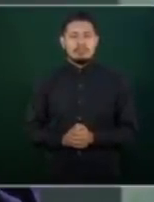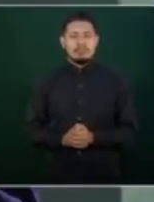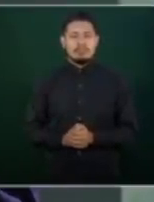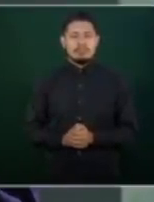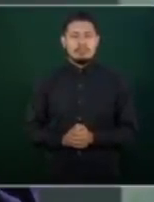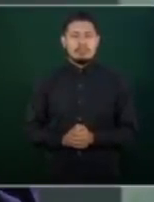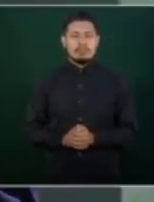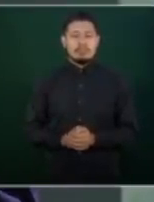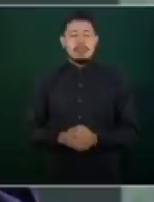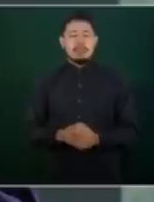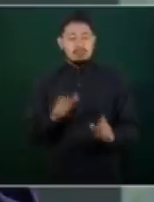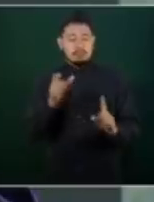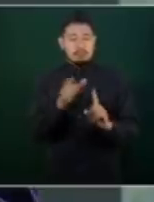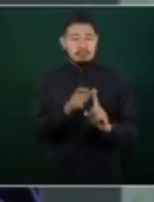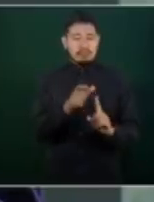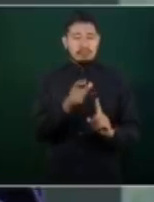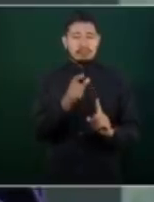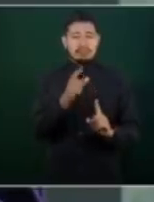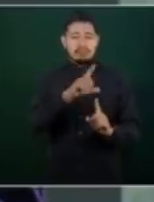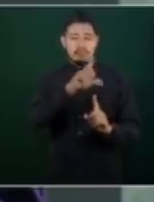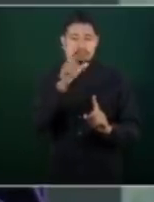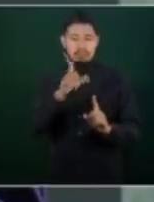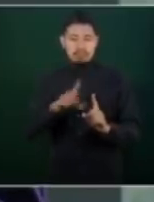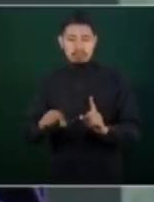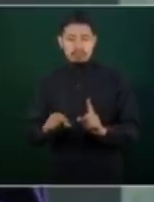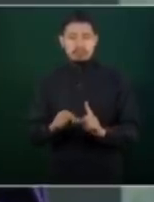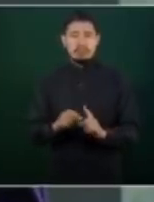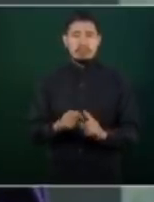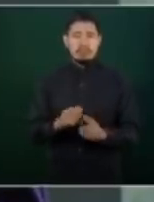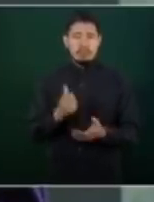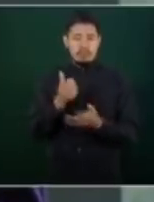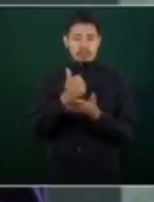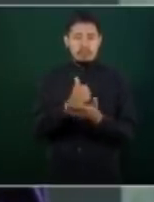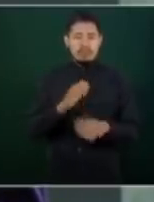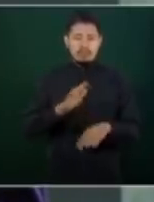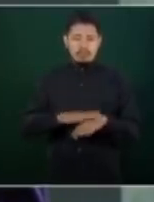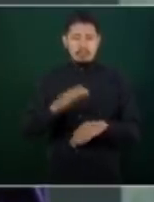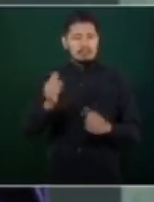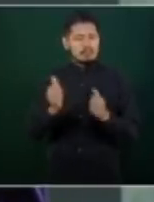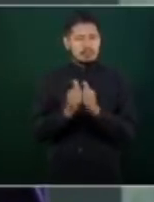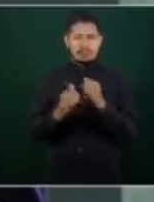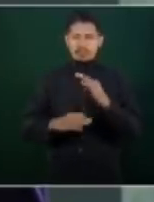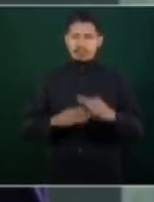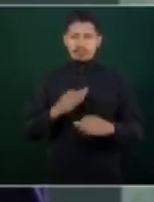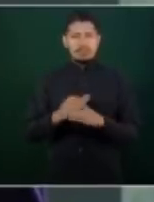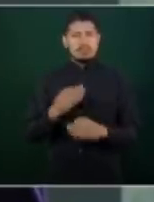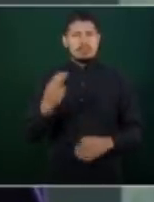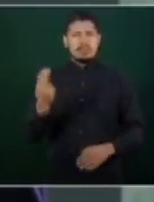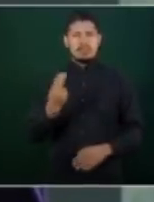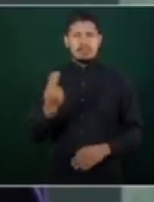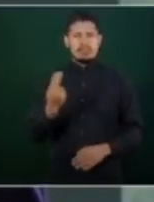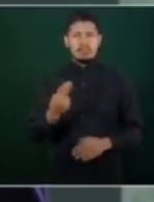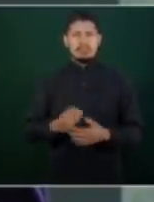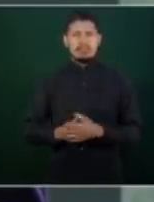de la Guardia Nacional, con todo lo que se necesite.